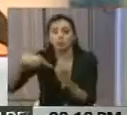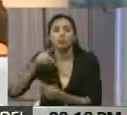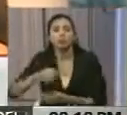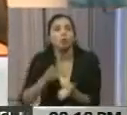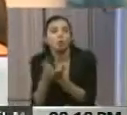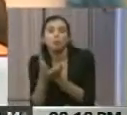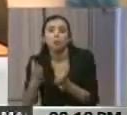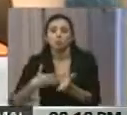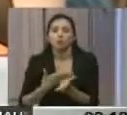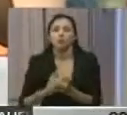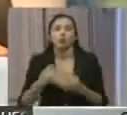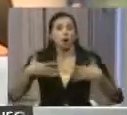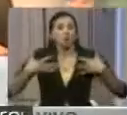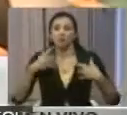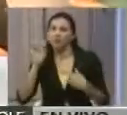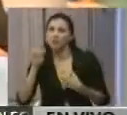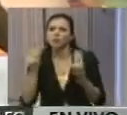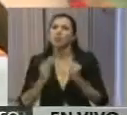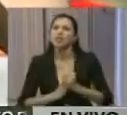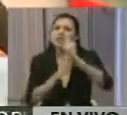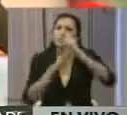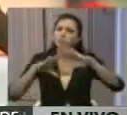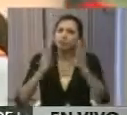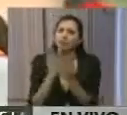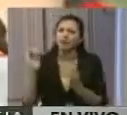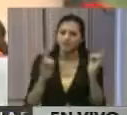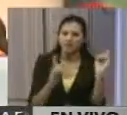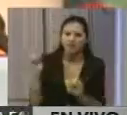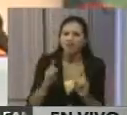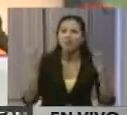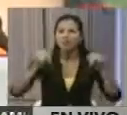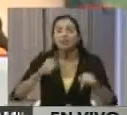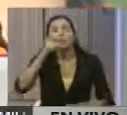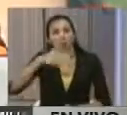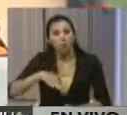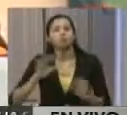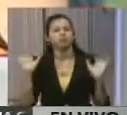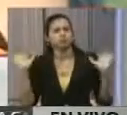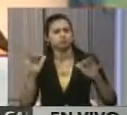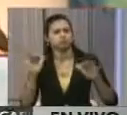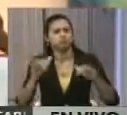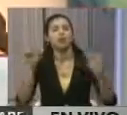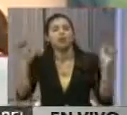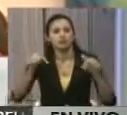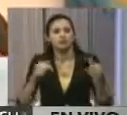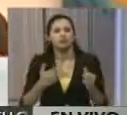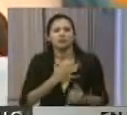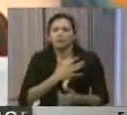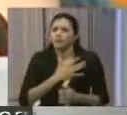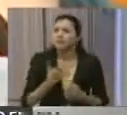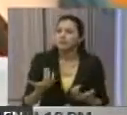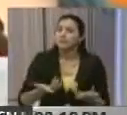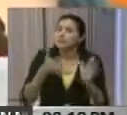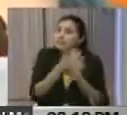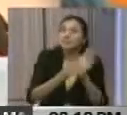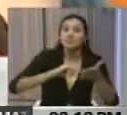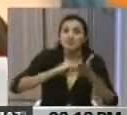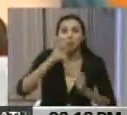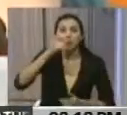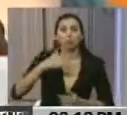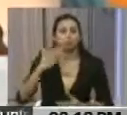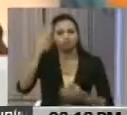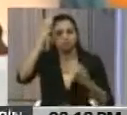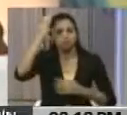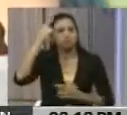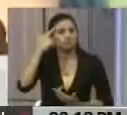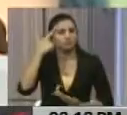intelectuales que nos han visitado, pero sobre todo con Venezuela, con este pueblo que ha respondido a esta convocatoria tan exitosamente, con tanto fervor. Lo que quiere decir es que somos un pueblo culto,